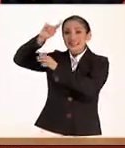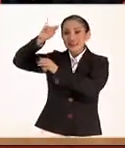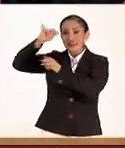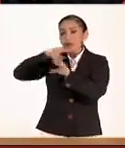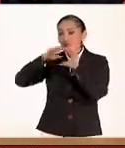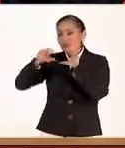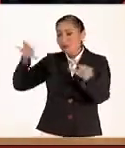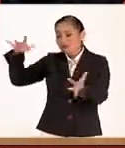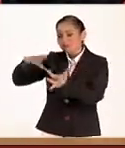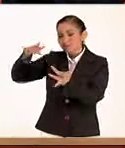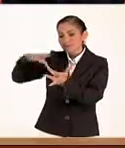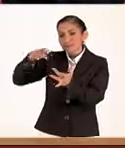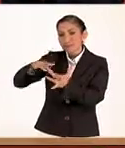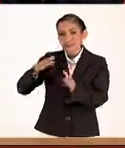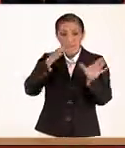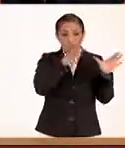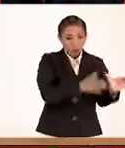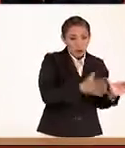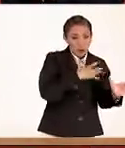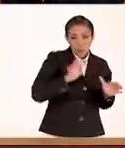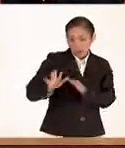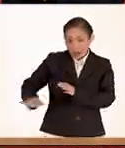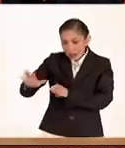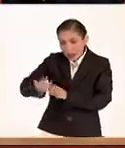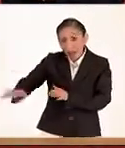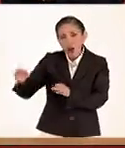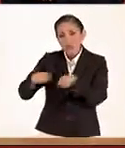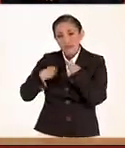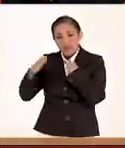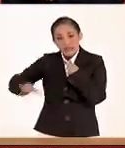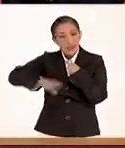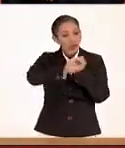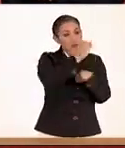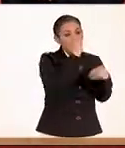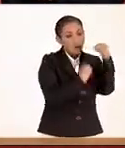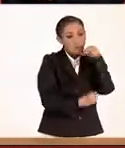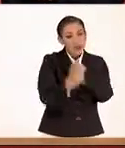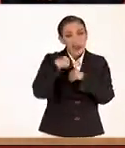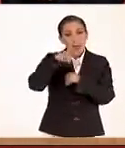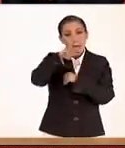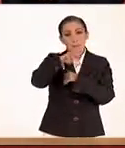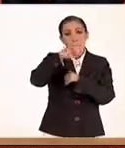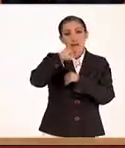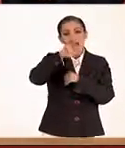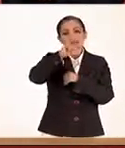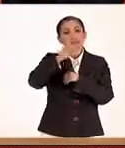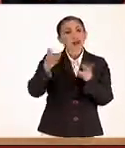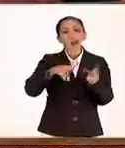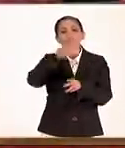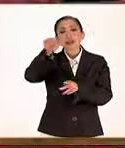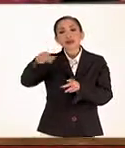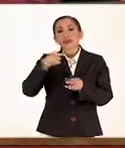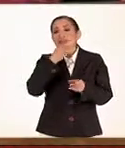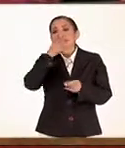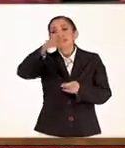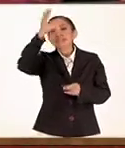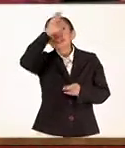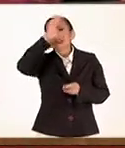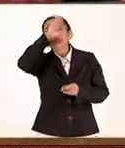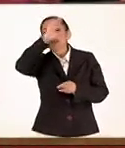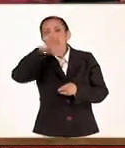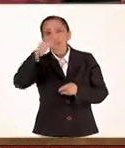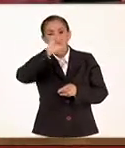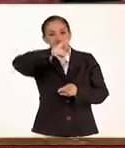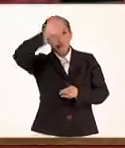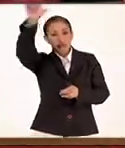entonces uno fue por un habitad el otro por la nutrición en lo que sería el planeta marte pero que dijeron los los científicos los